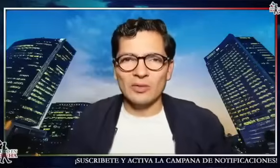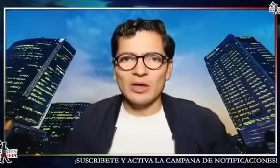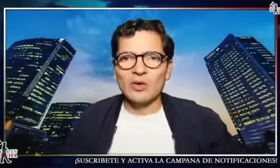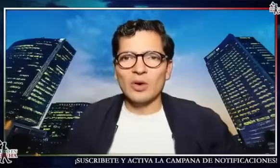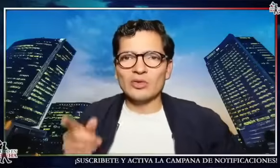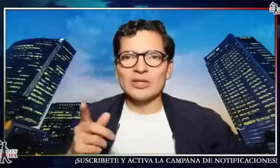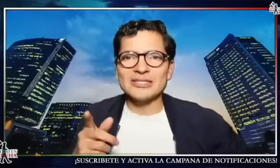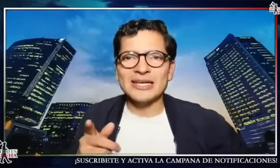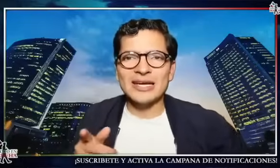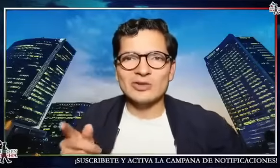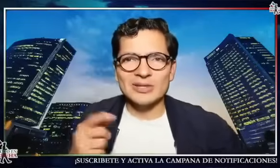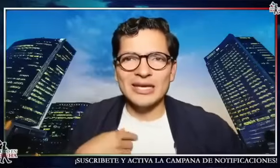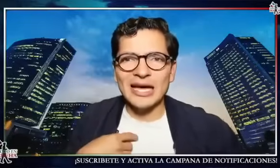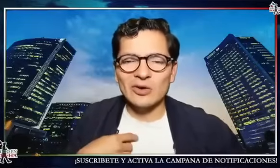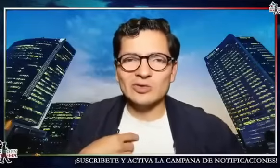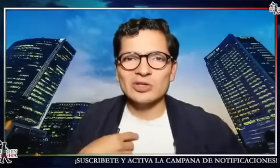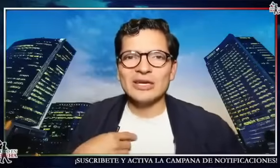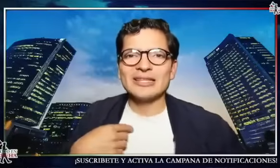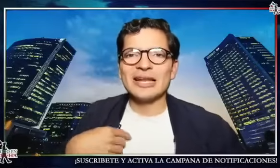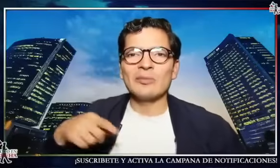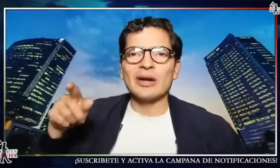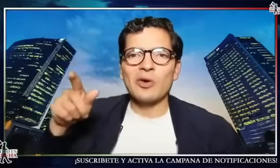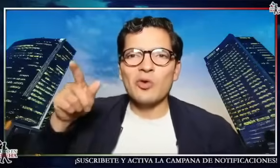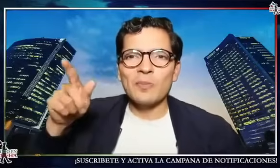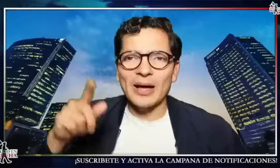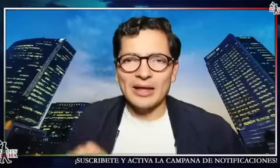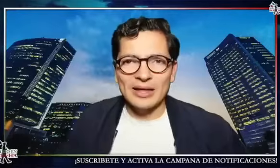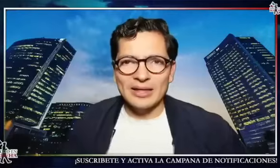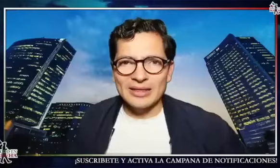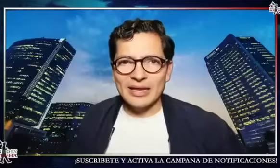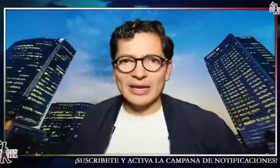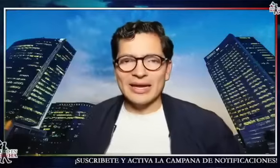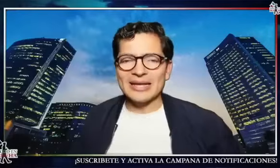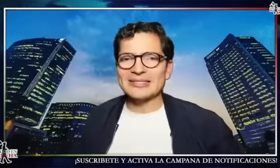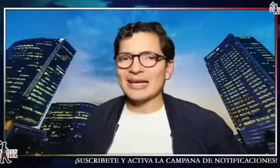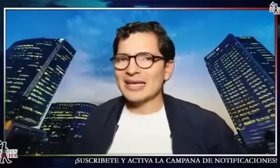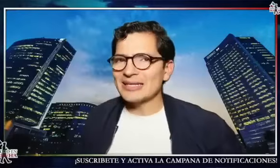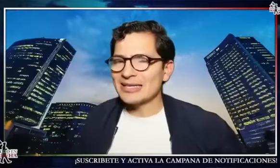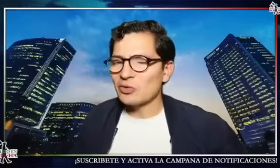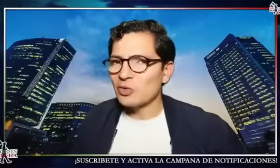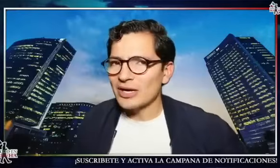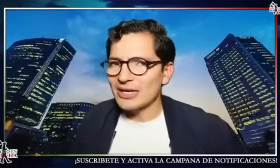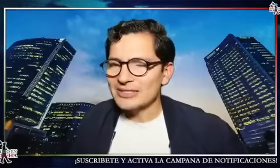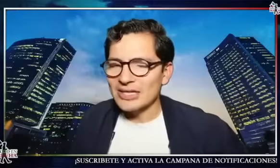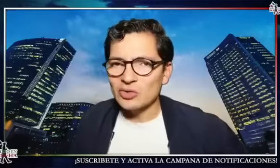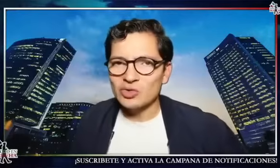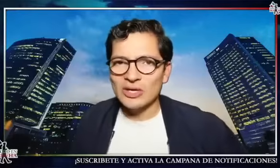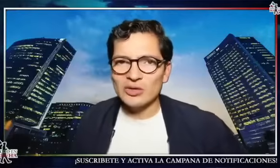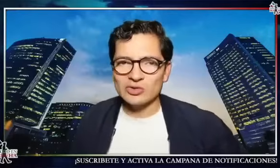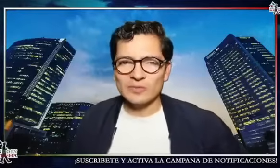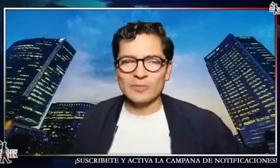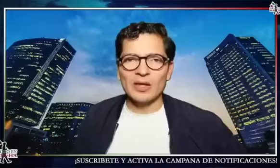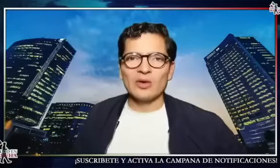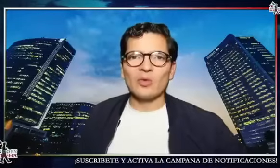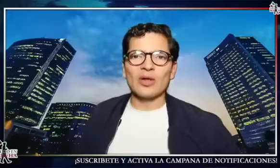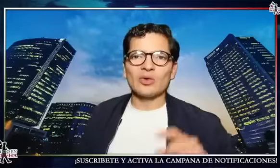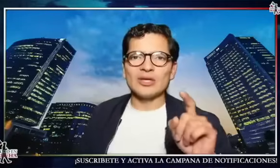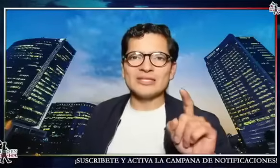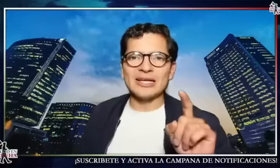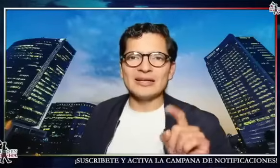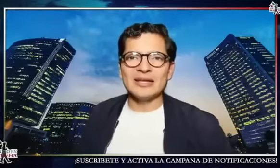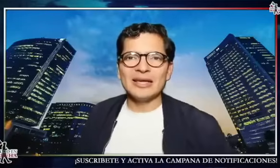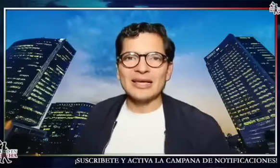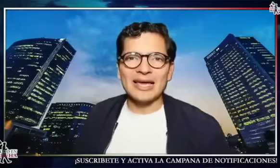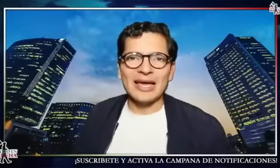México cuando dicen que los mexicanos tenemos la culpa de las tragedias que ocurren en Estados Unidos